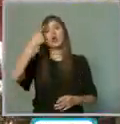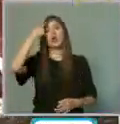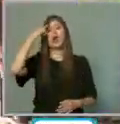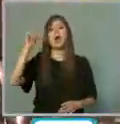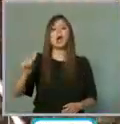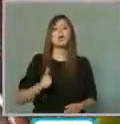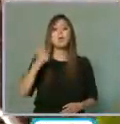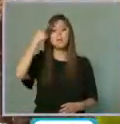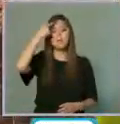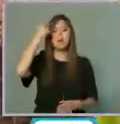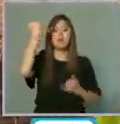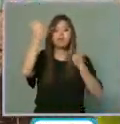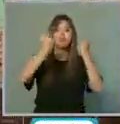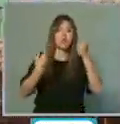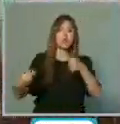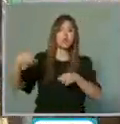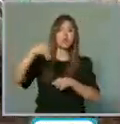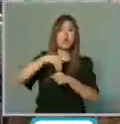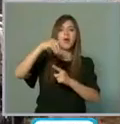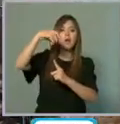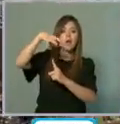lámparas,